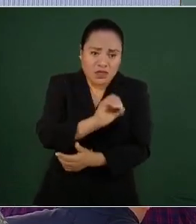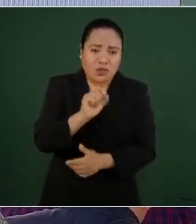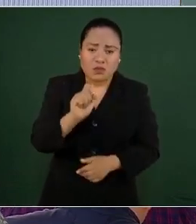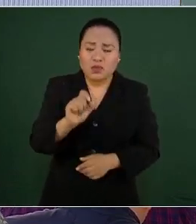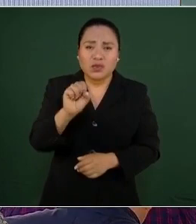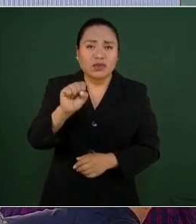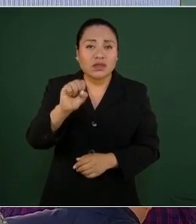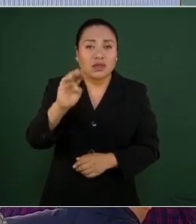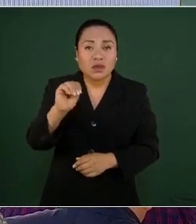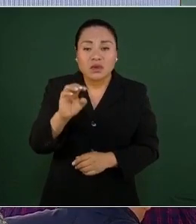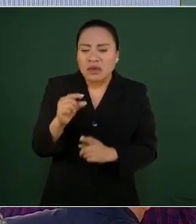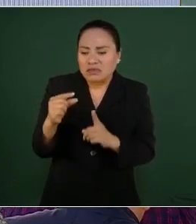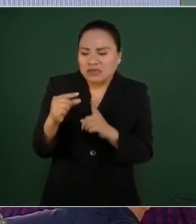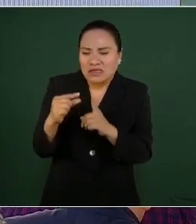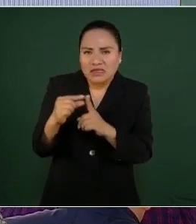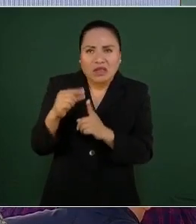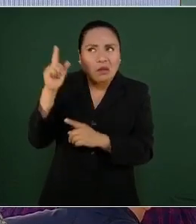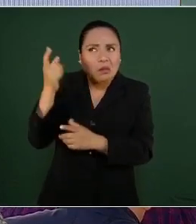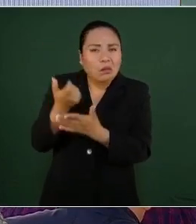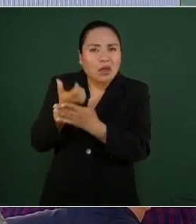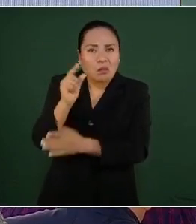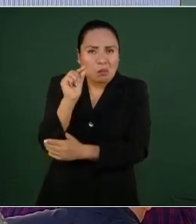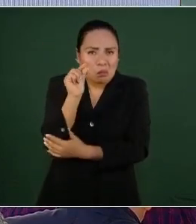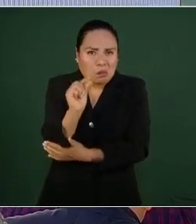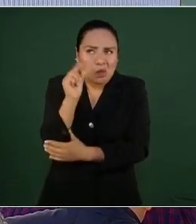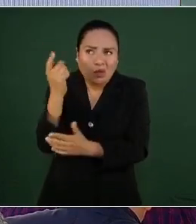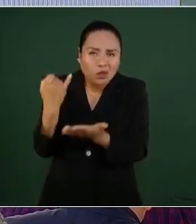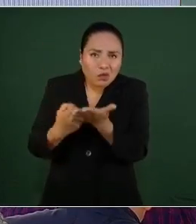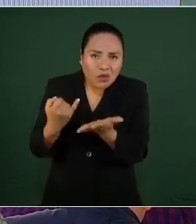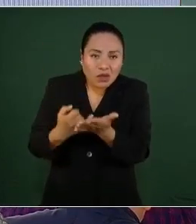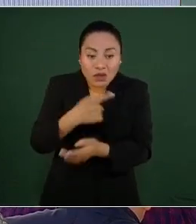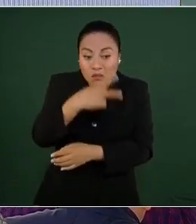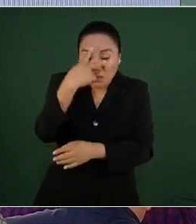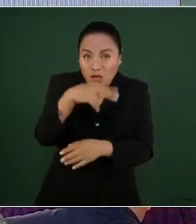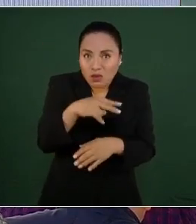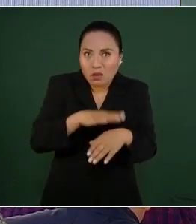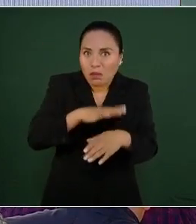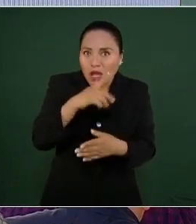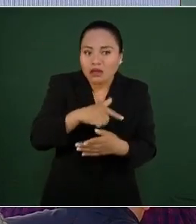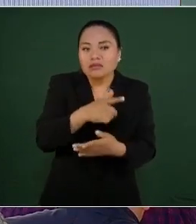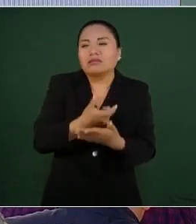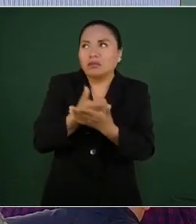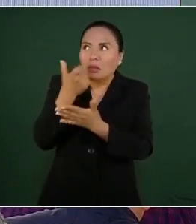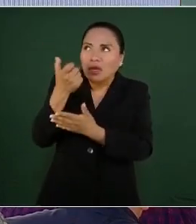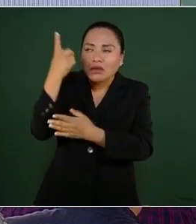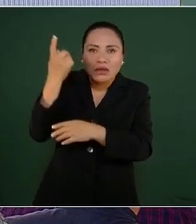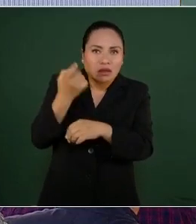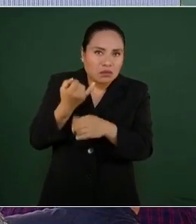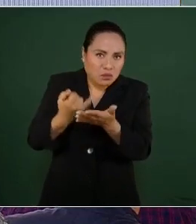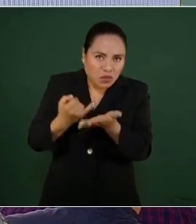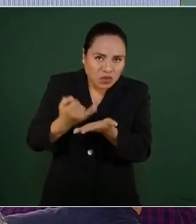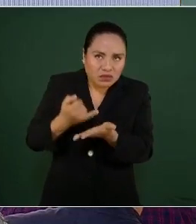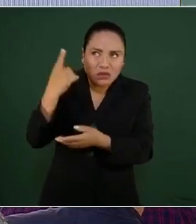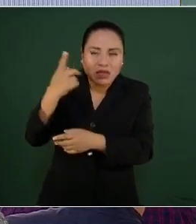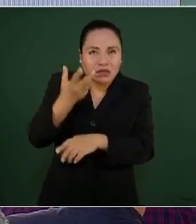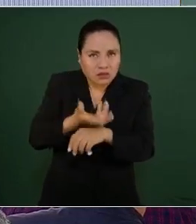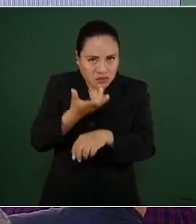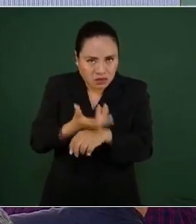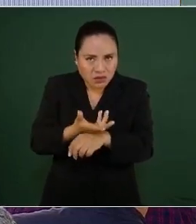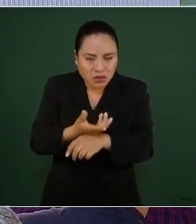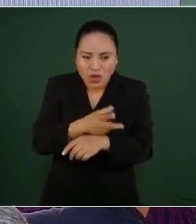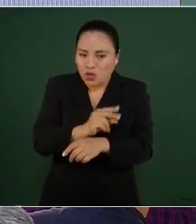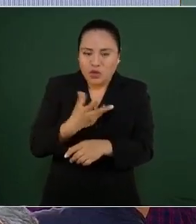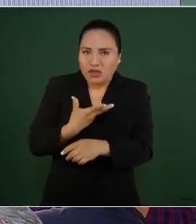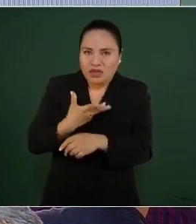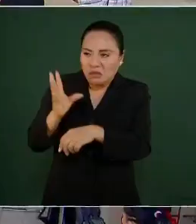0.69 centavos. Nuestros mexicanos están pagando impuestos en Estados Unidos, aunque sean indocumentados. Y